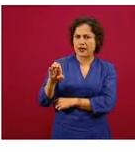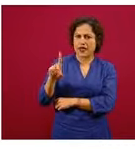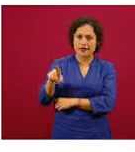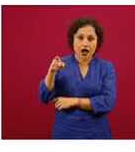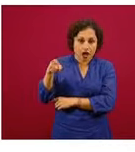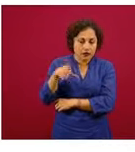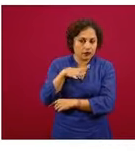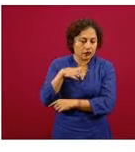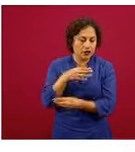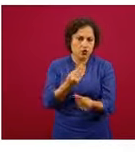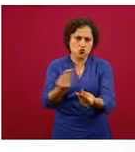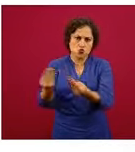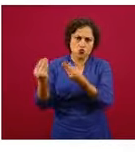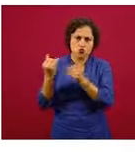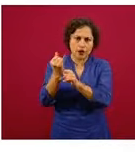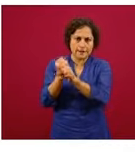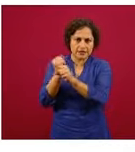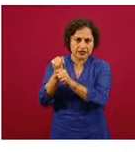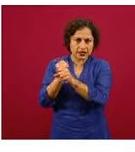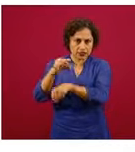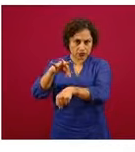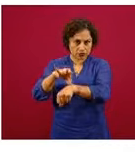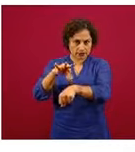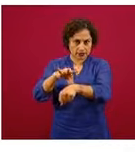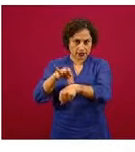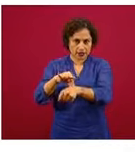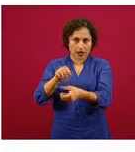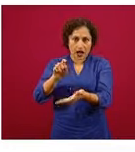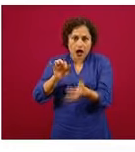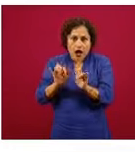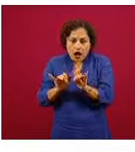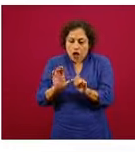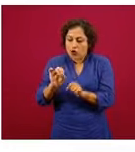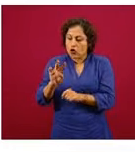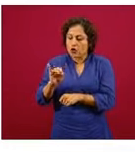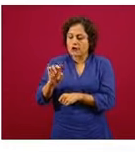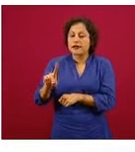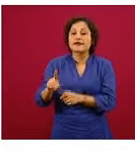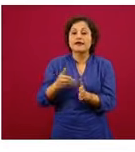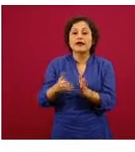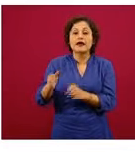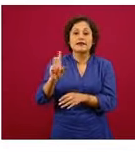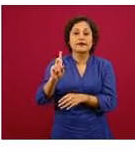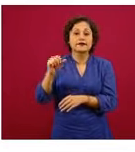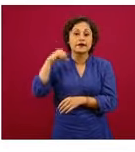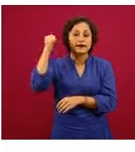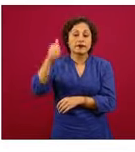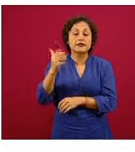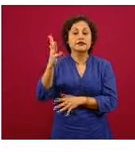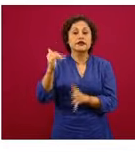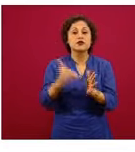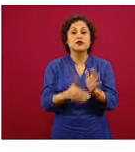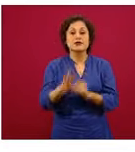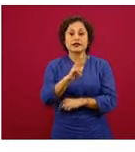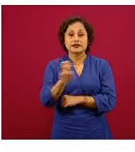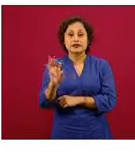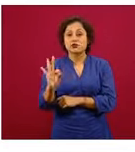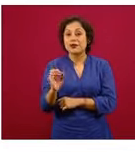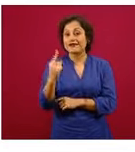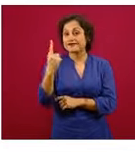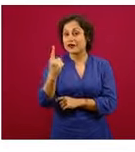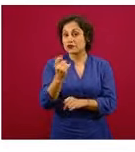de información de publicaciones, con la palabra COVID, el 30 de abril había 5.341